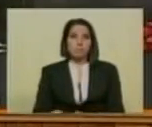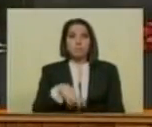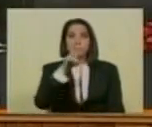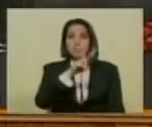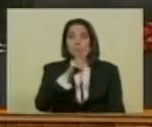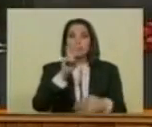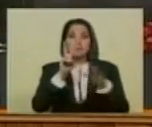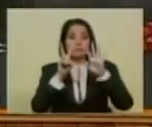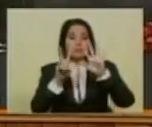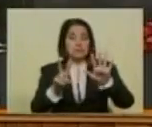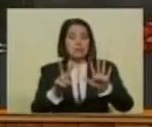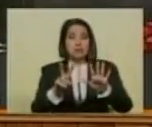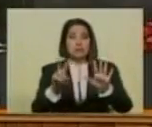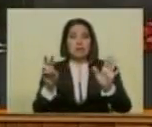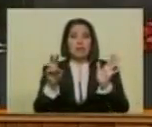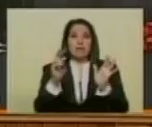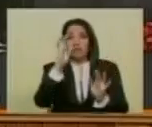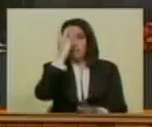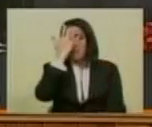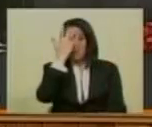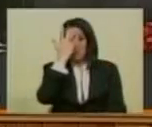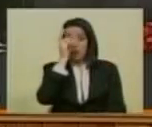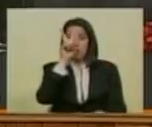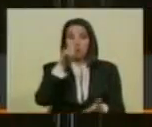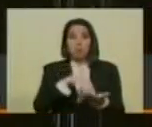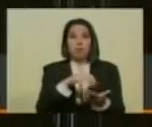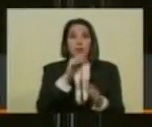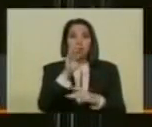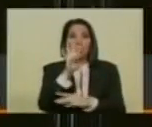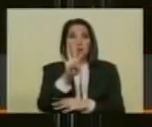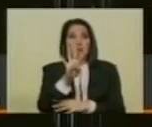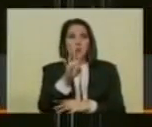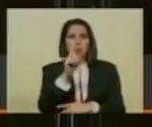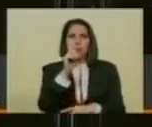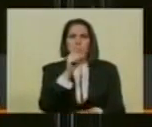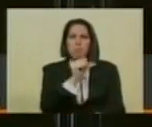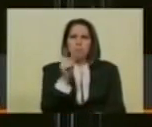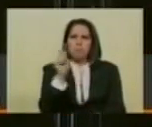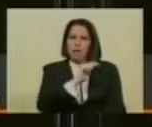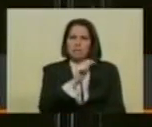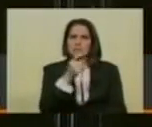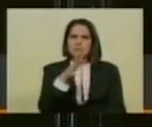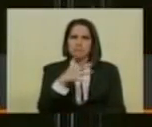27 de febrero de 2004. Un mes y pico duró.